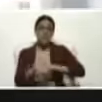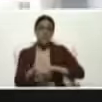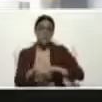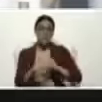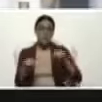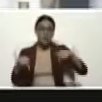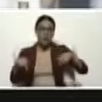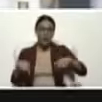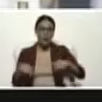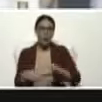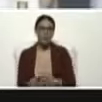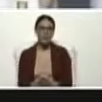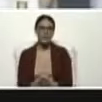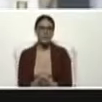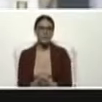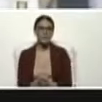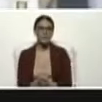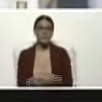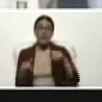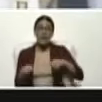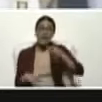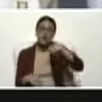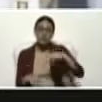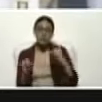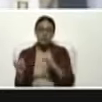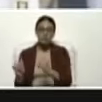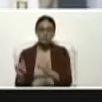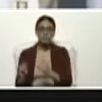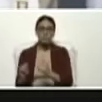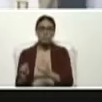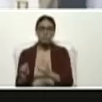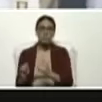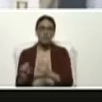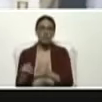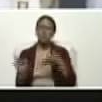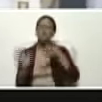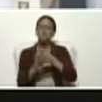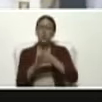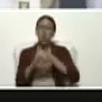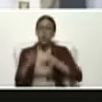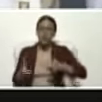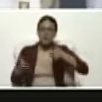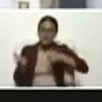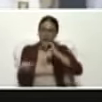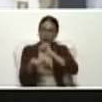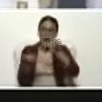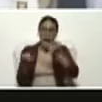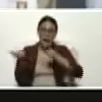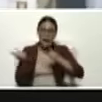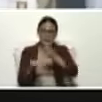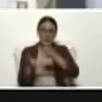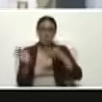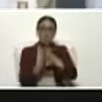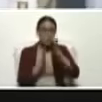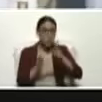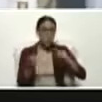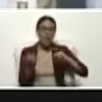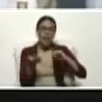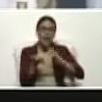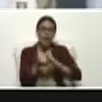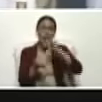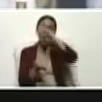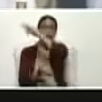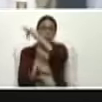modernos. Allí tenemos las armas pesadas, la aviación, la